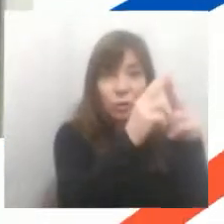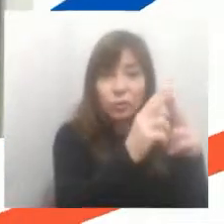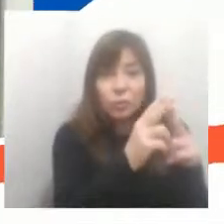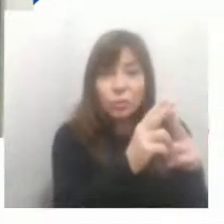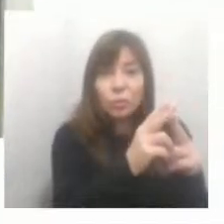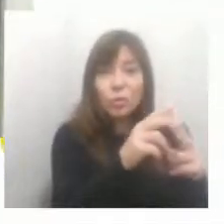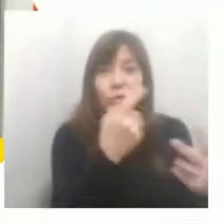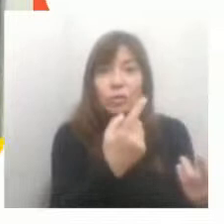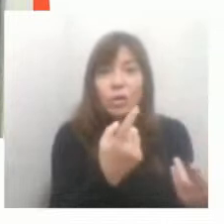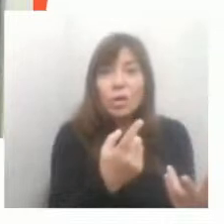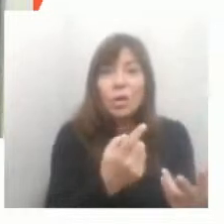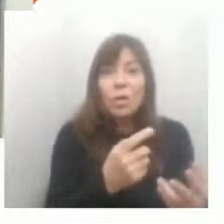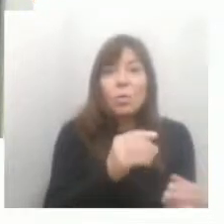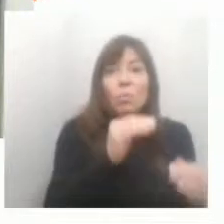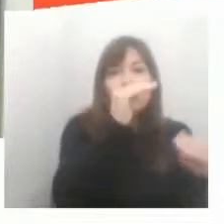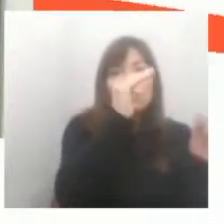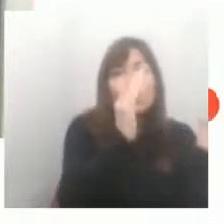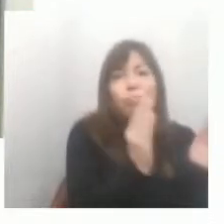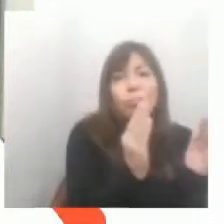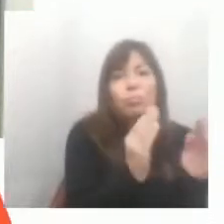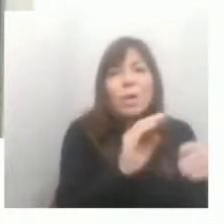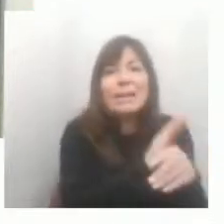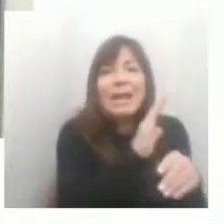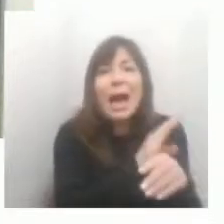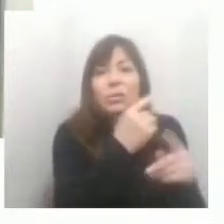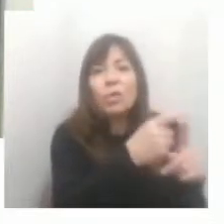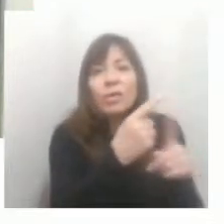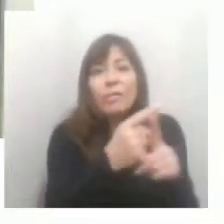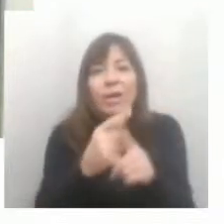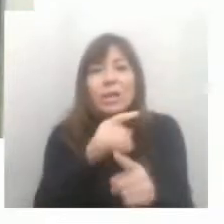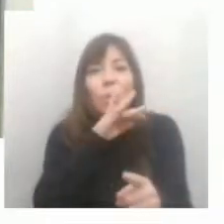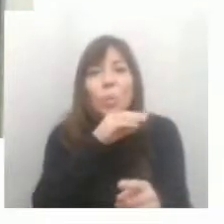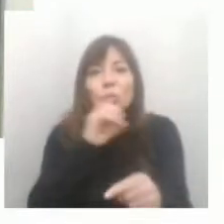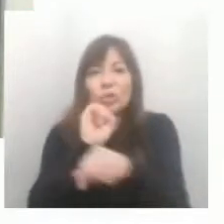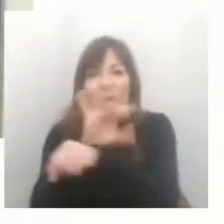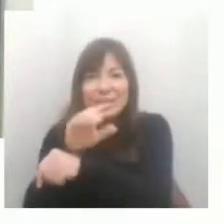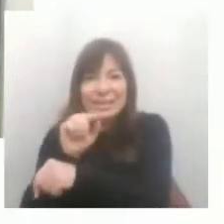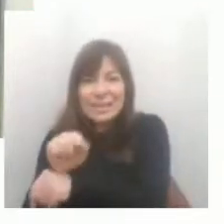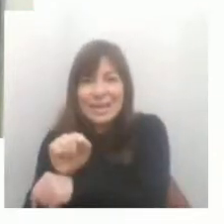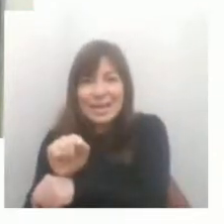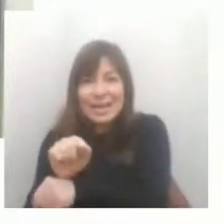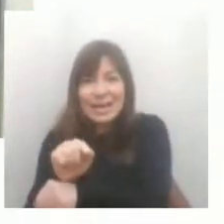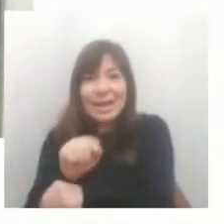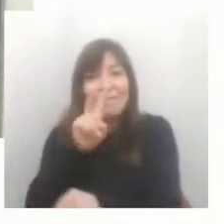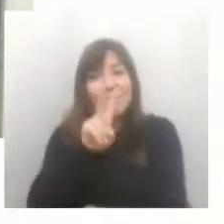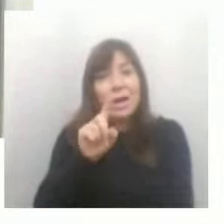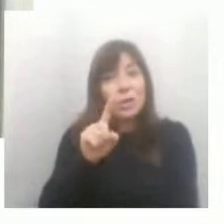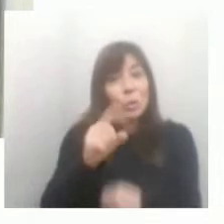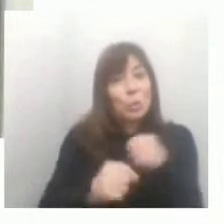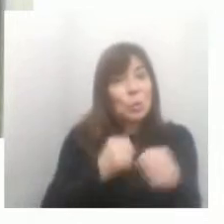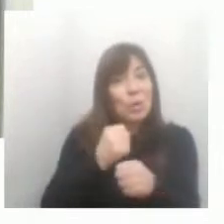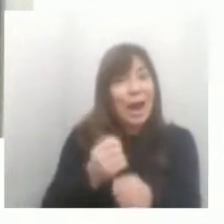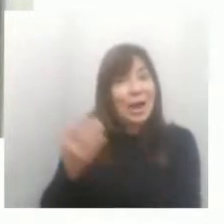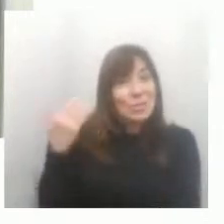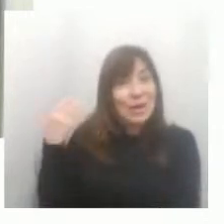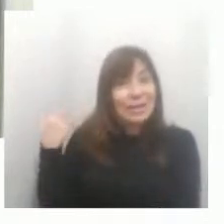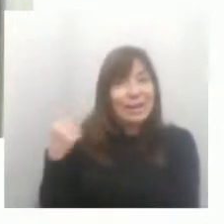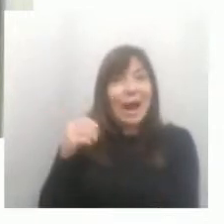en una mediateca, un teatro multiuso y un cine IMAX. ¿Se imaginan hace 21 años atrás un cine IMAX?